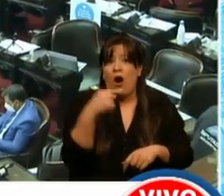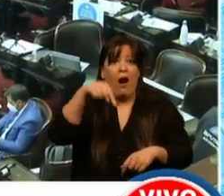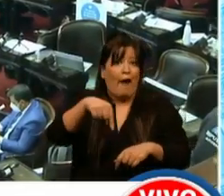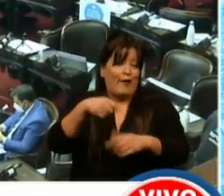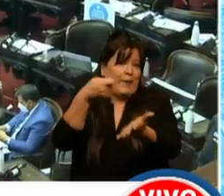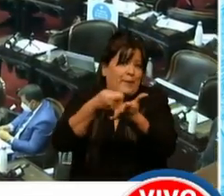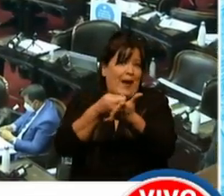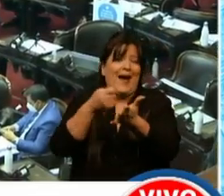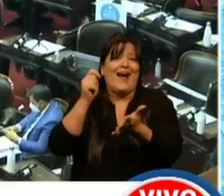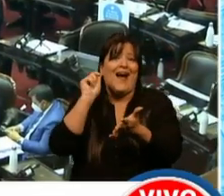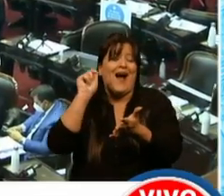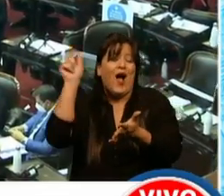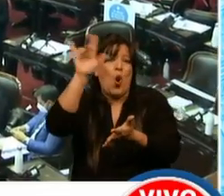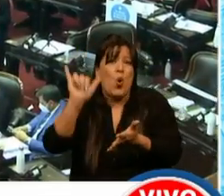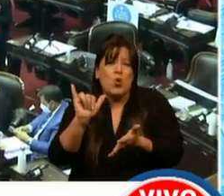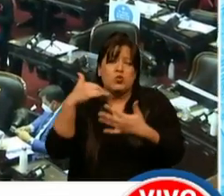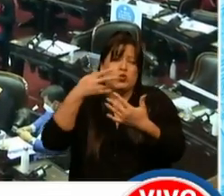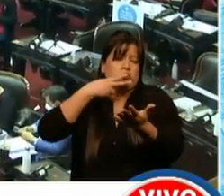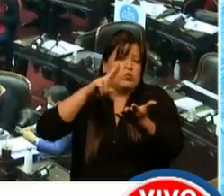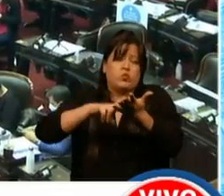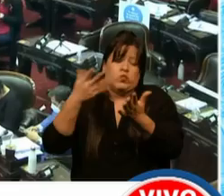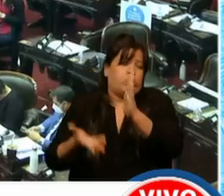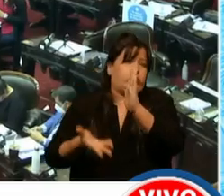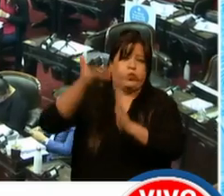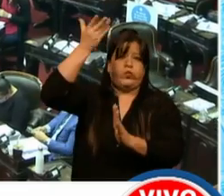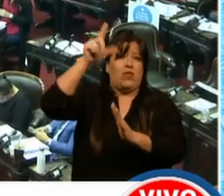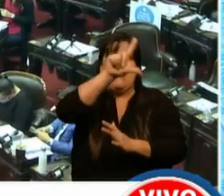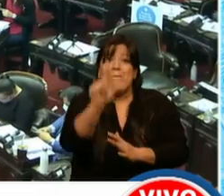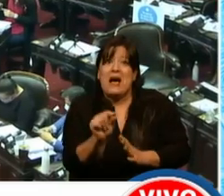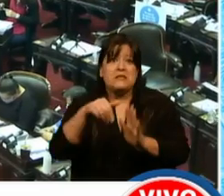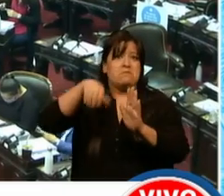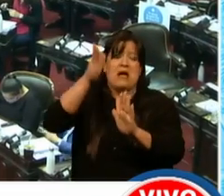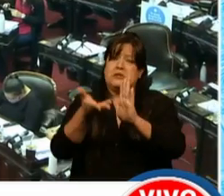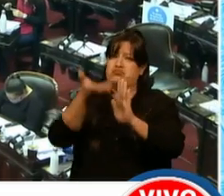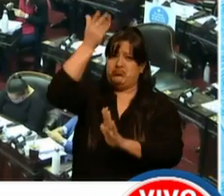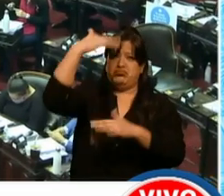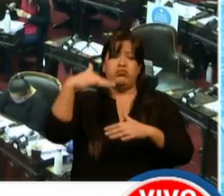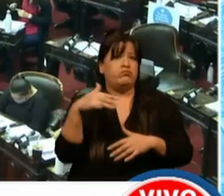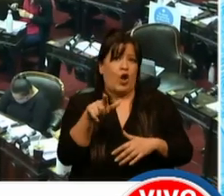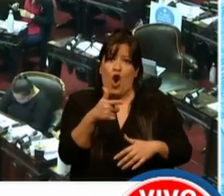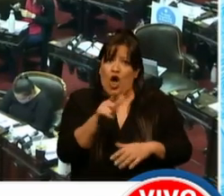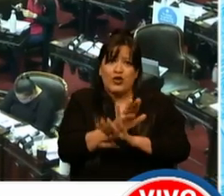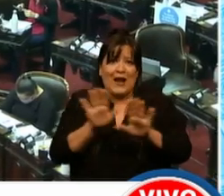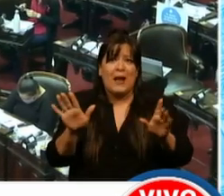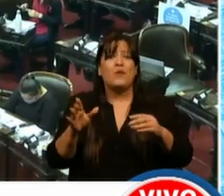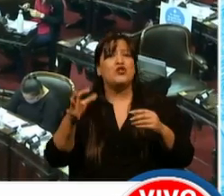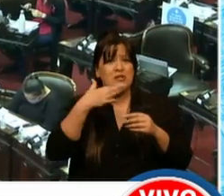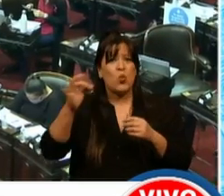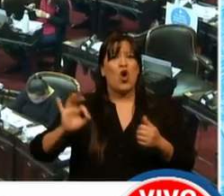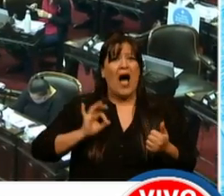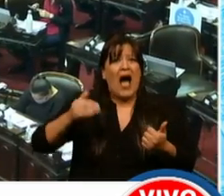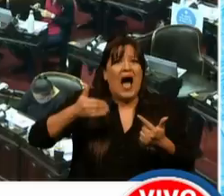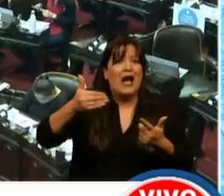las tarifas eléctricas de la más alta del país no tenemos ni tendremos por varios años